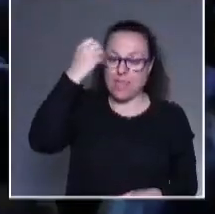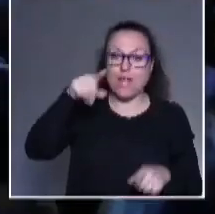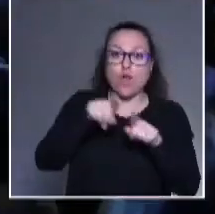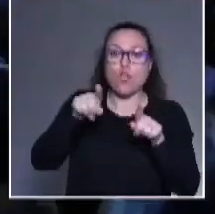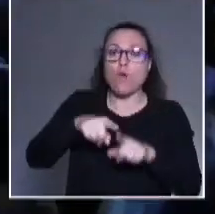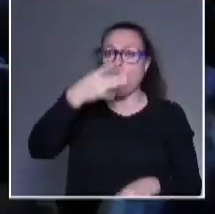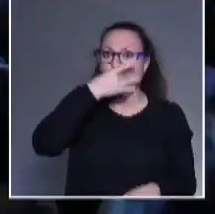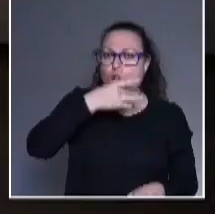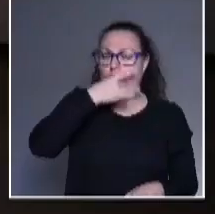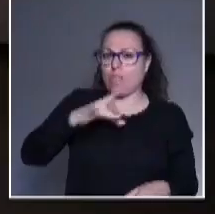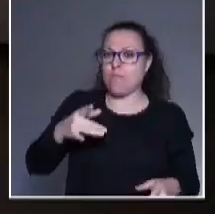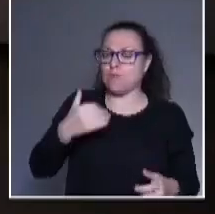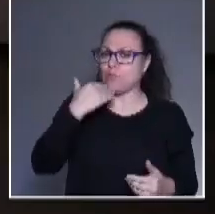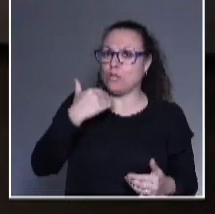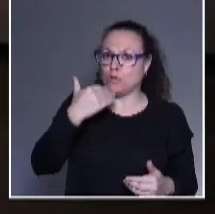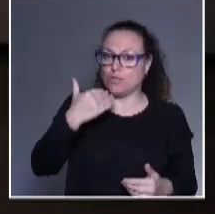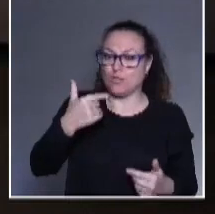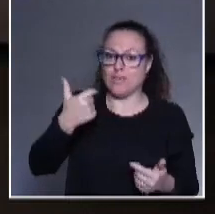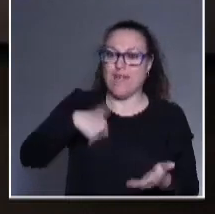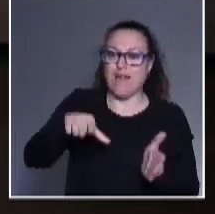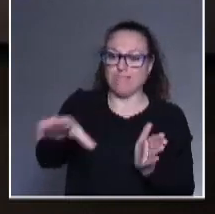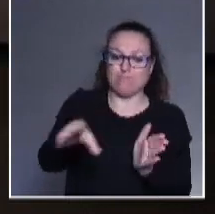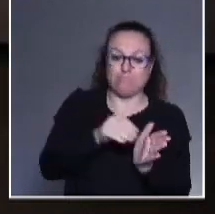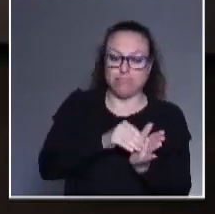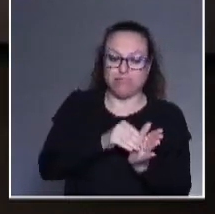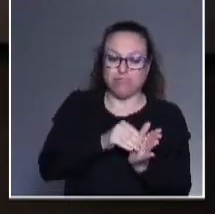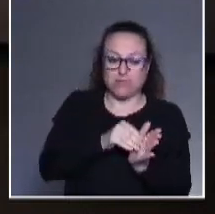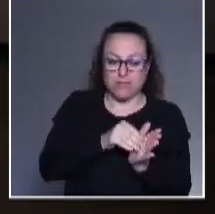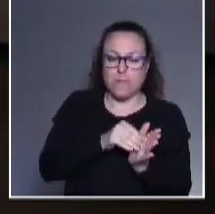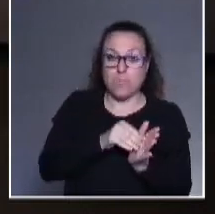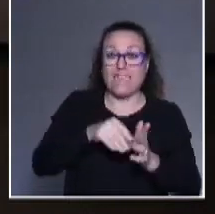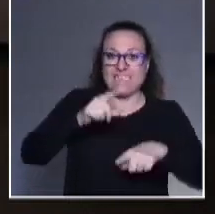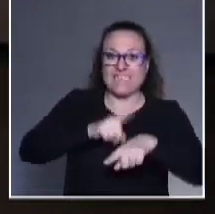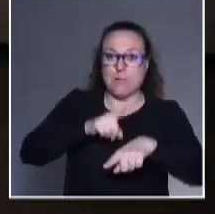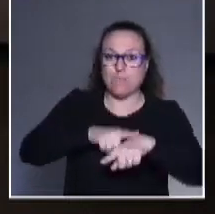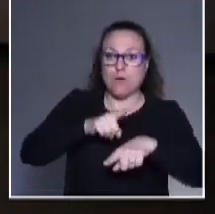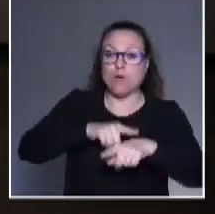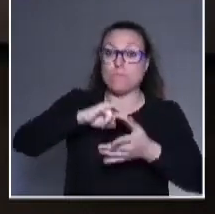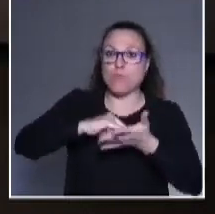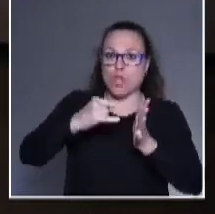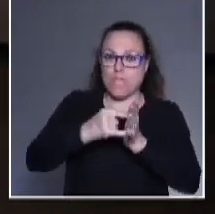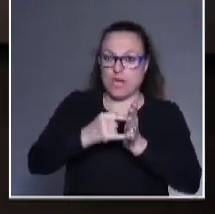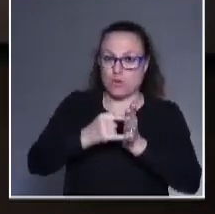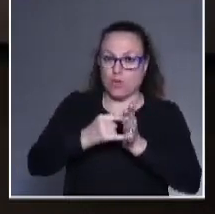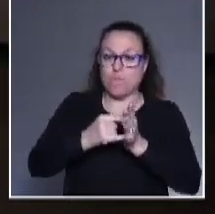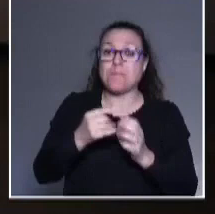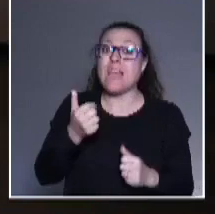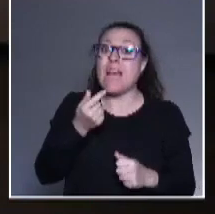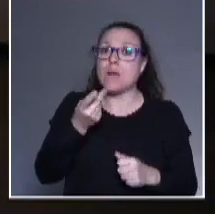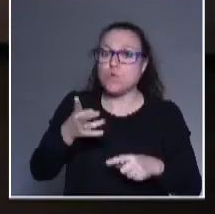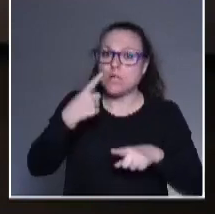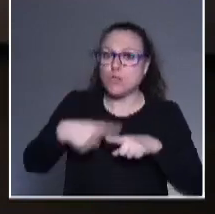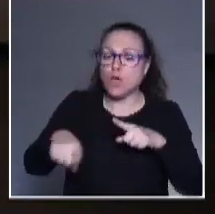este conocimiento que ha recogido durante este tiempo el proyecto. Algunas